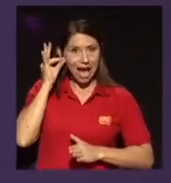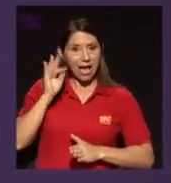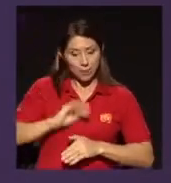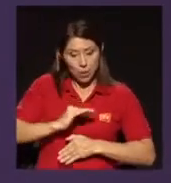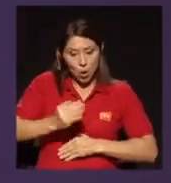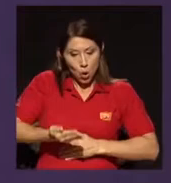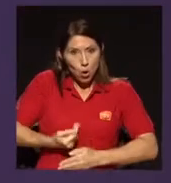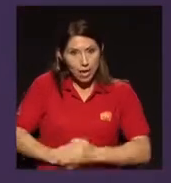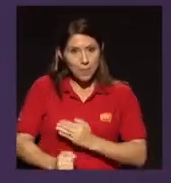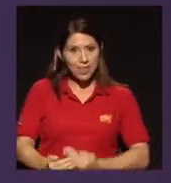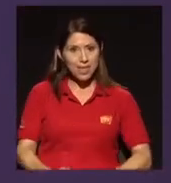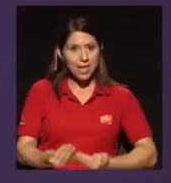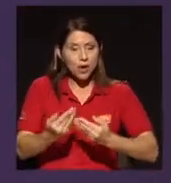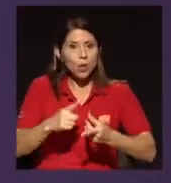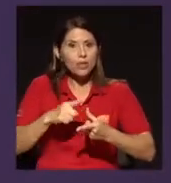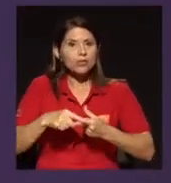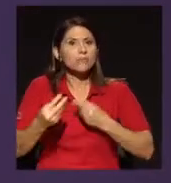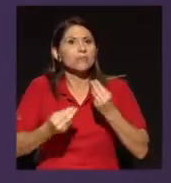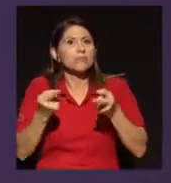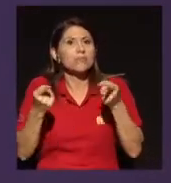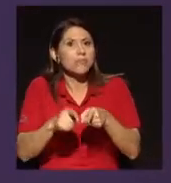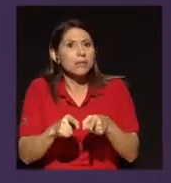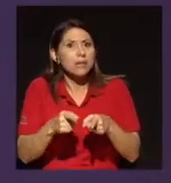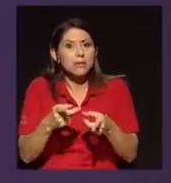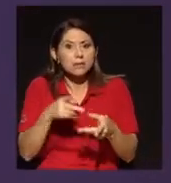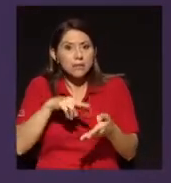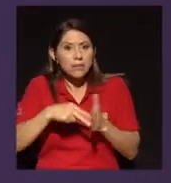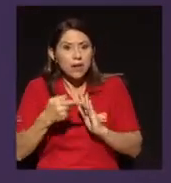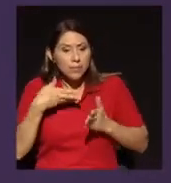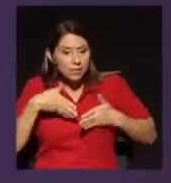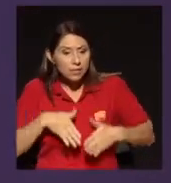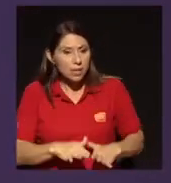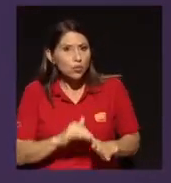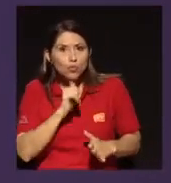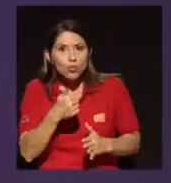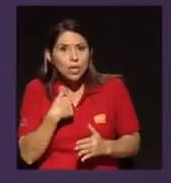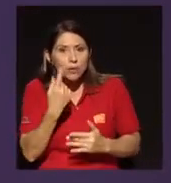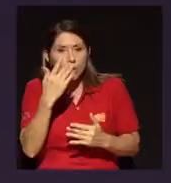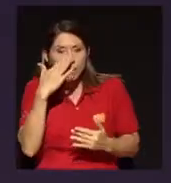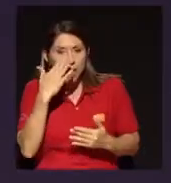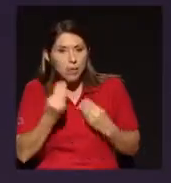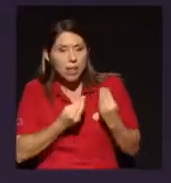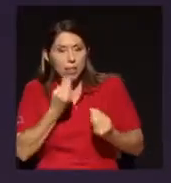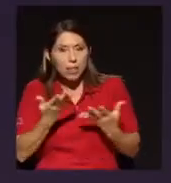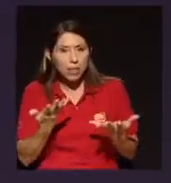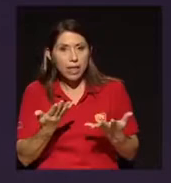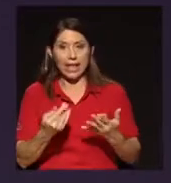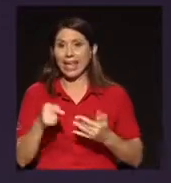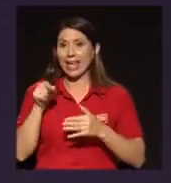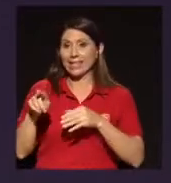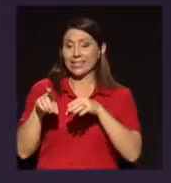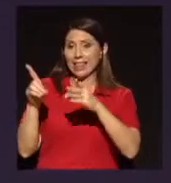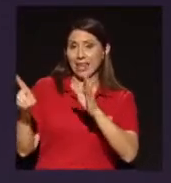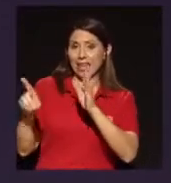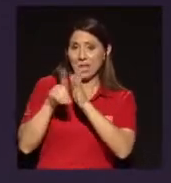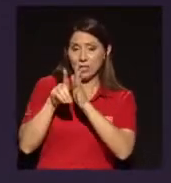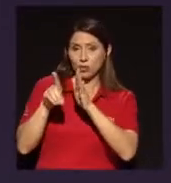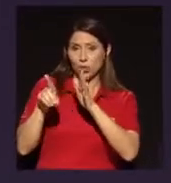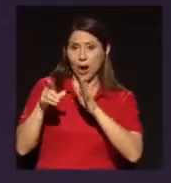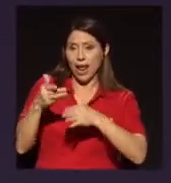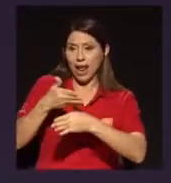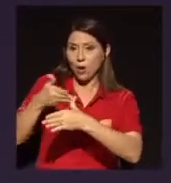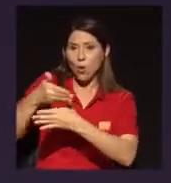una protección y de un sistema. Entonces, ahora, para aprovechar eso que estás diciendo, este derecho a la convivencia familiar, ¿cómo